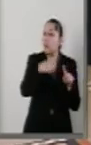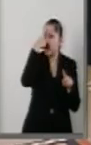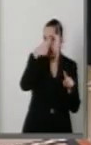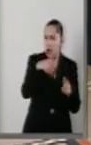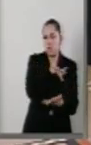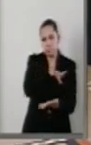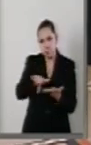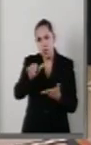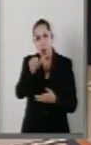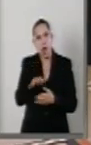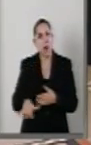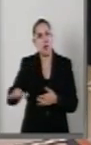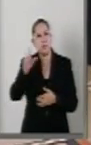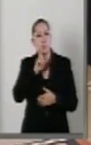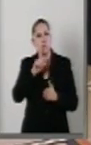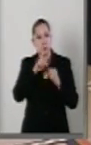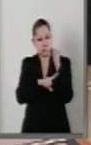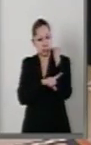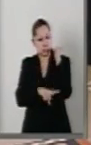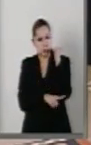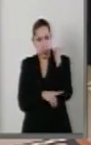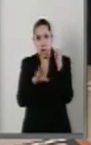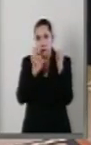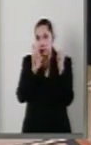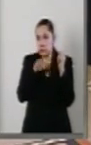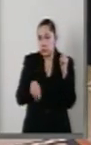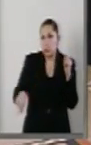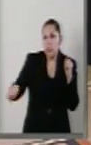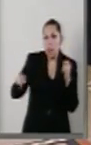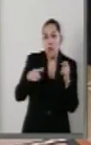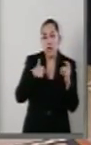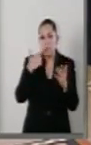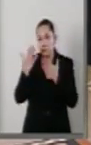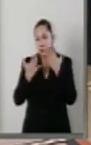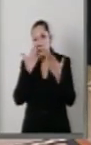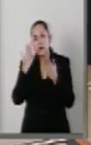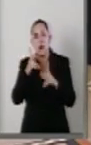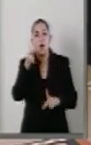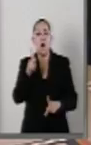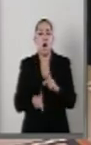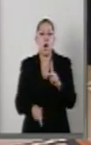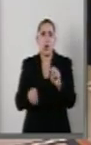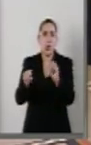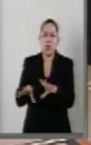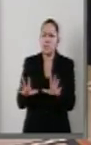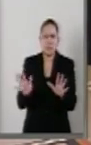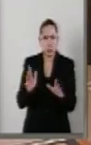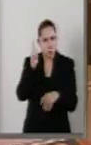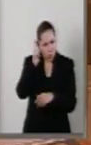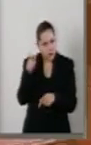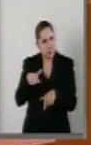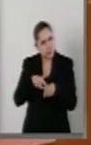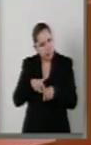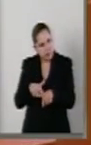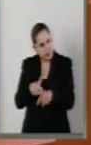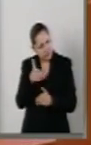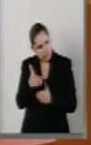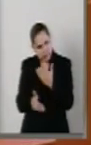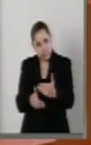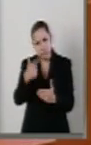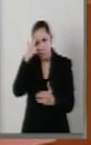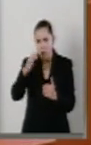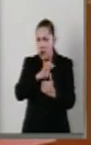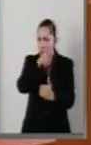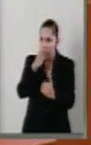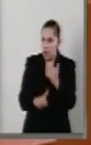vieron truncados sus estudios de educación media superior y superior puedan concluirlos de manera total y